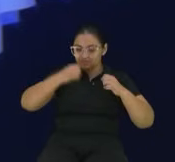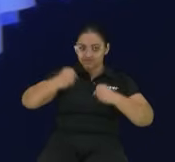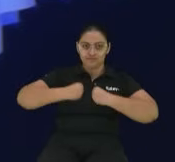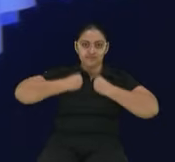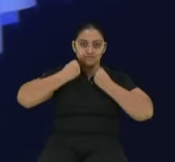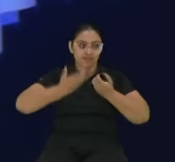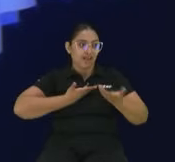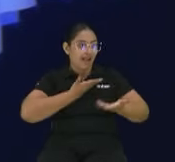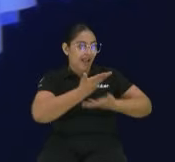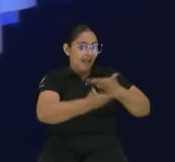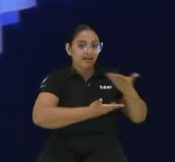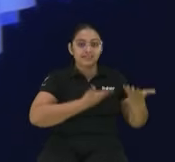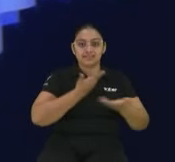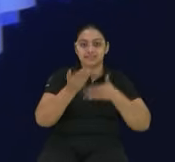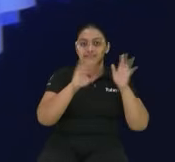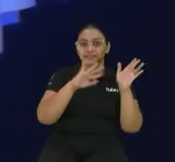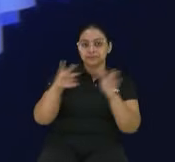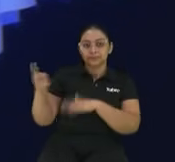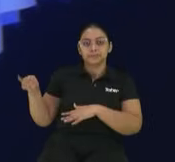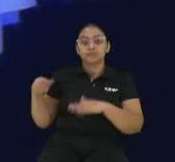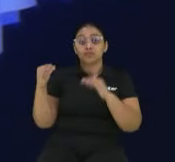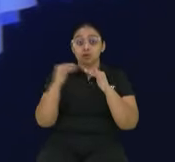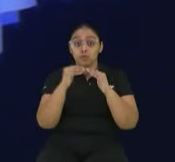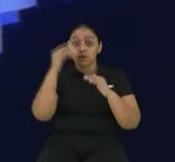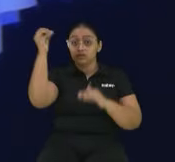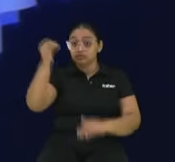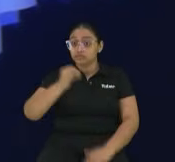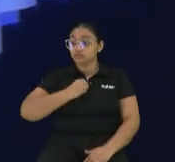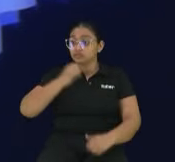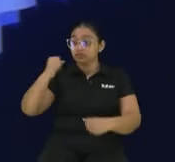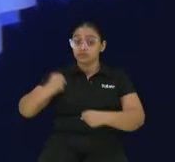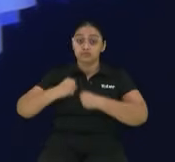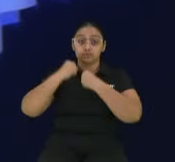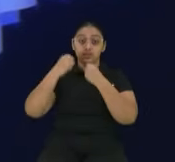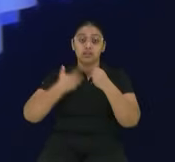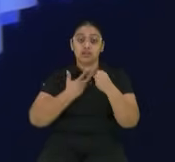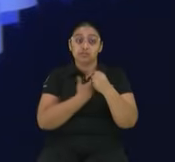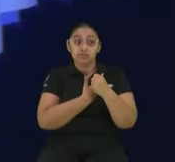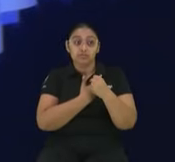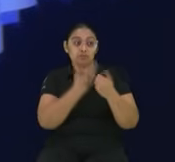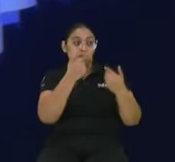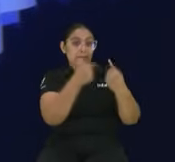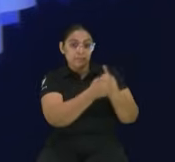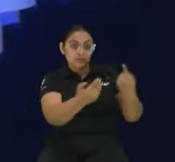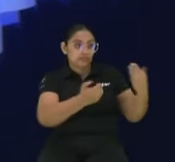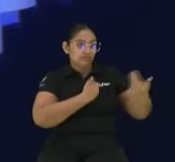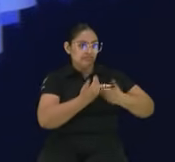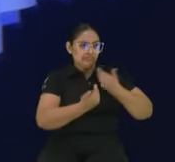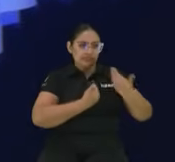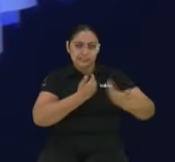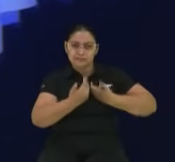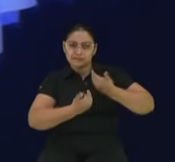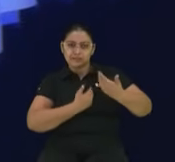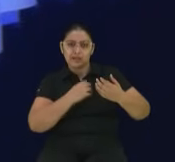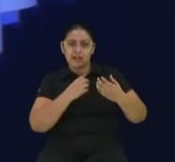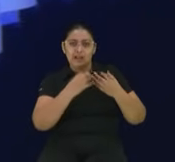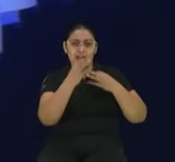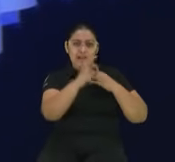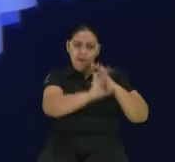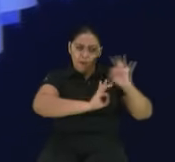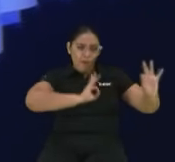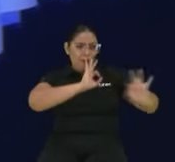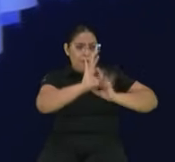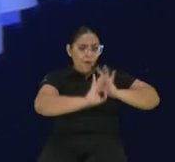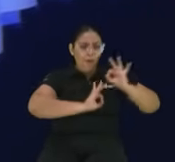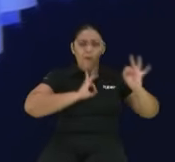también para enfrentar la persecución nunca le han tirado hate en redes sociales quiere que le cuente qué